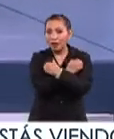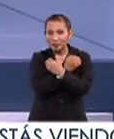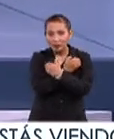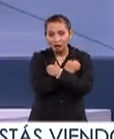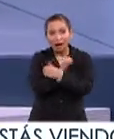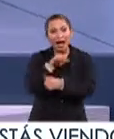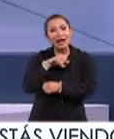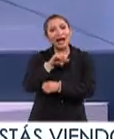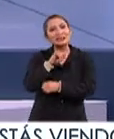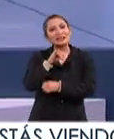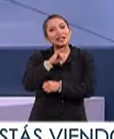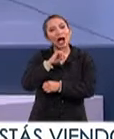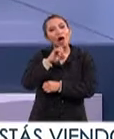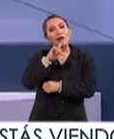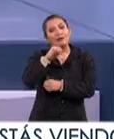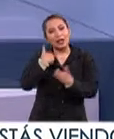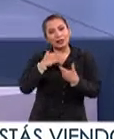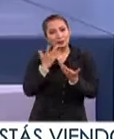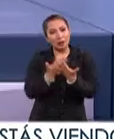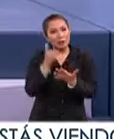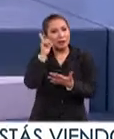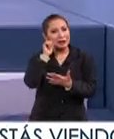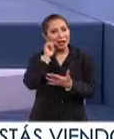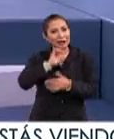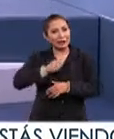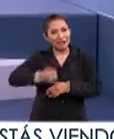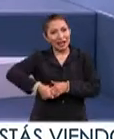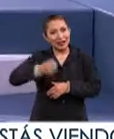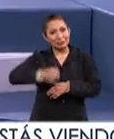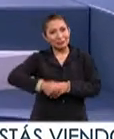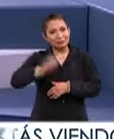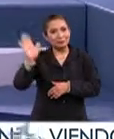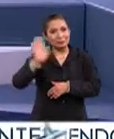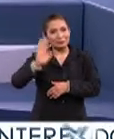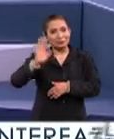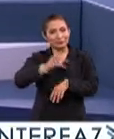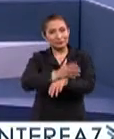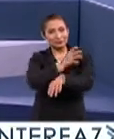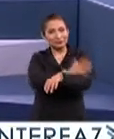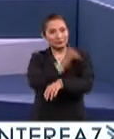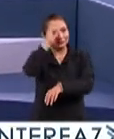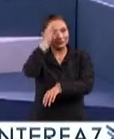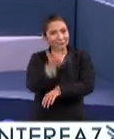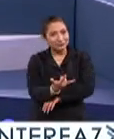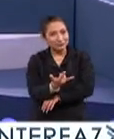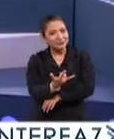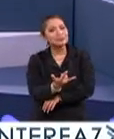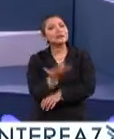educación. Yo soy Ana Cristina Olvera y los espero mañana. Saludo también y despido a mi compañera